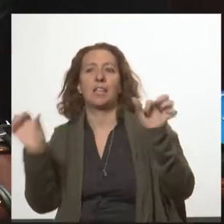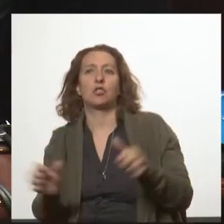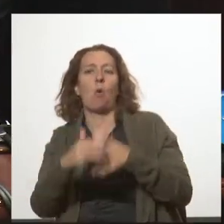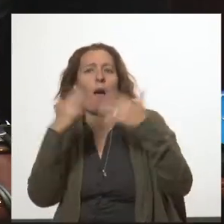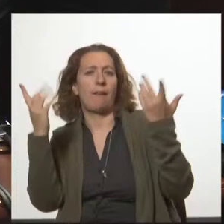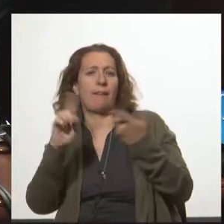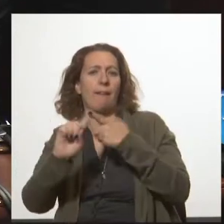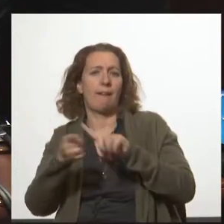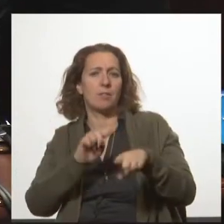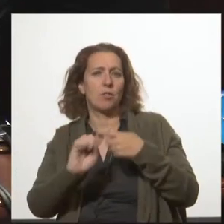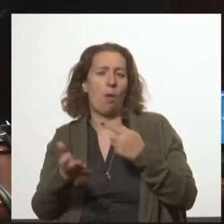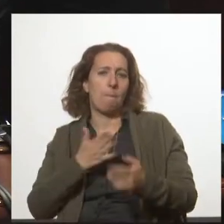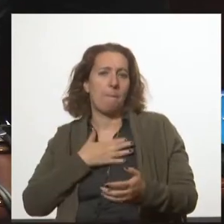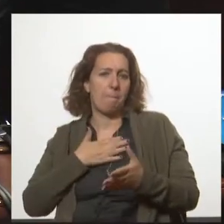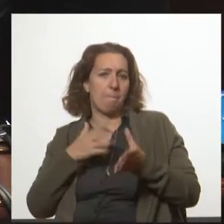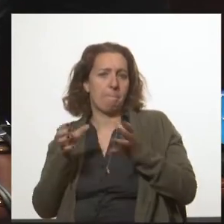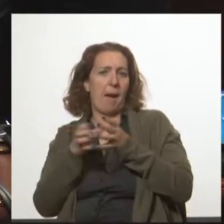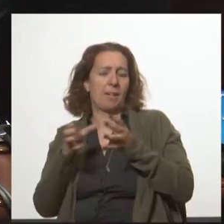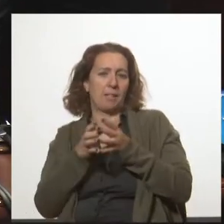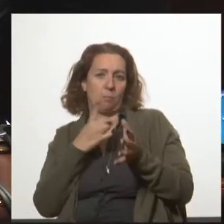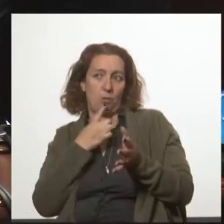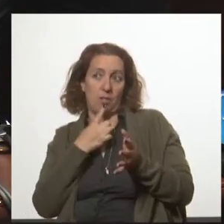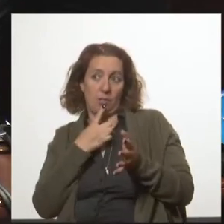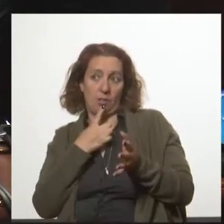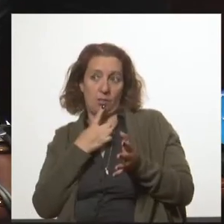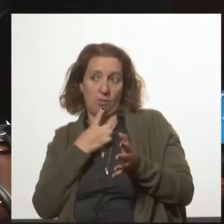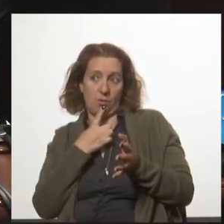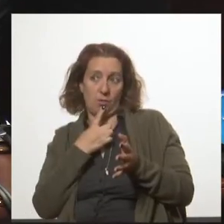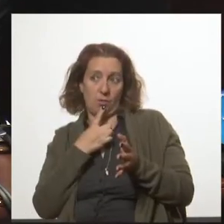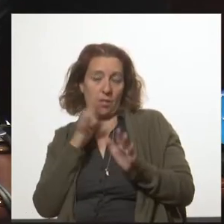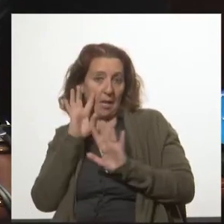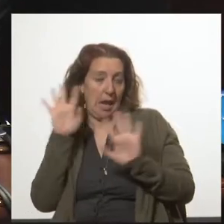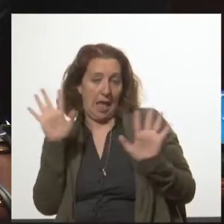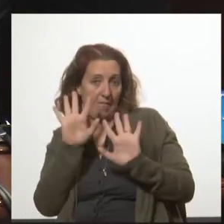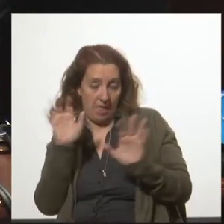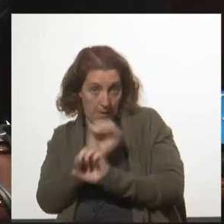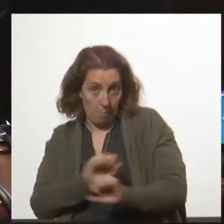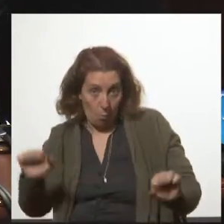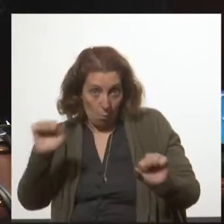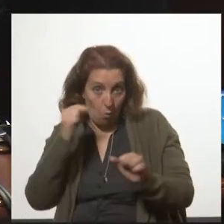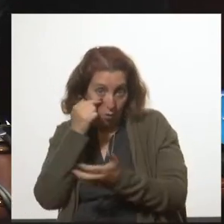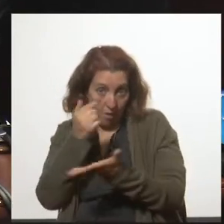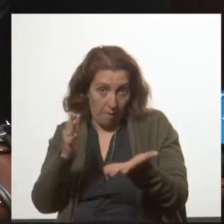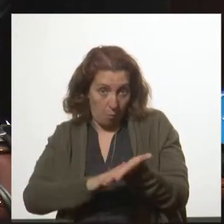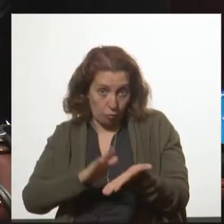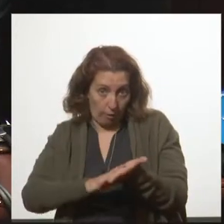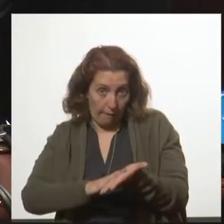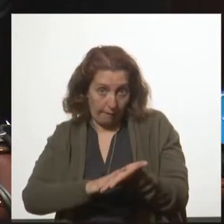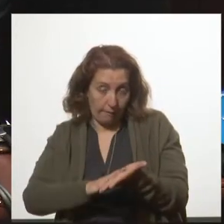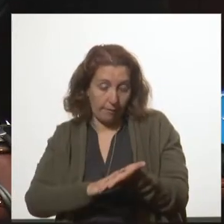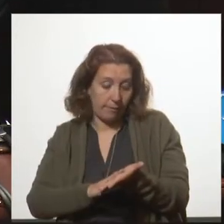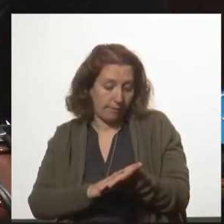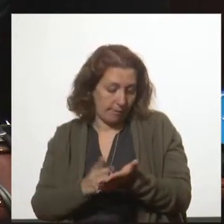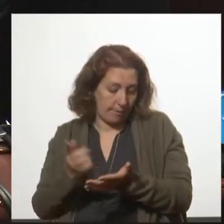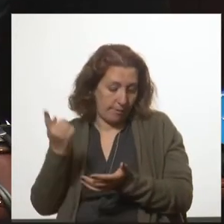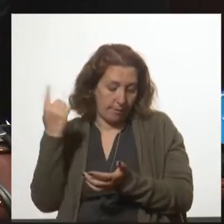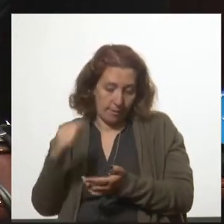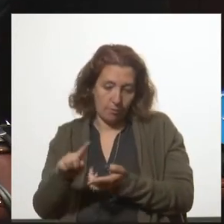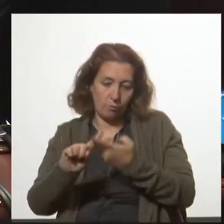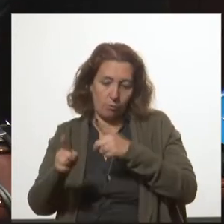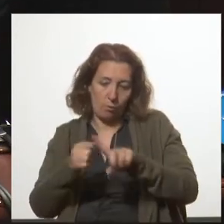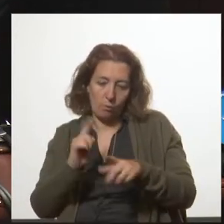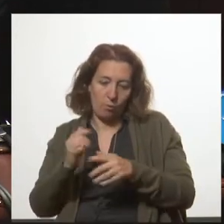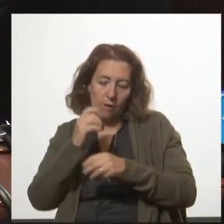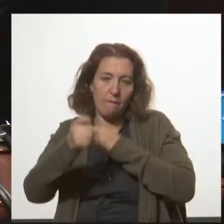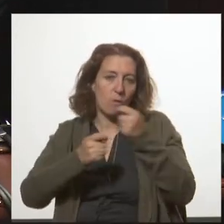vinculado a mi partido cosa que nadie ha podido demostrar ni mucho menos que eso tuvo alguna influencia